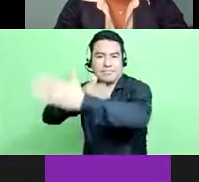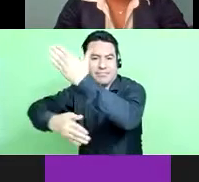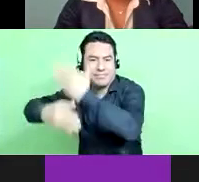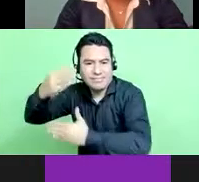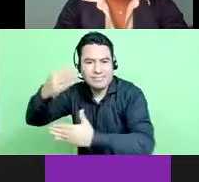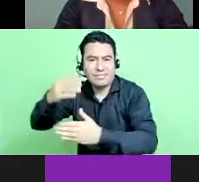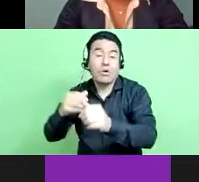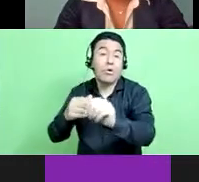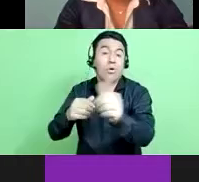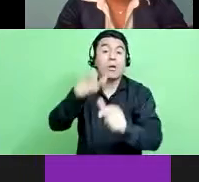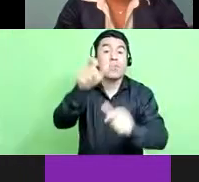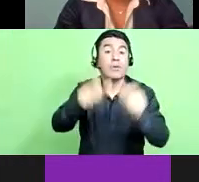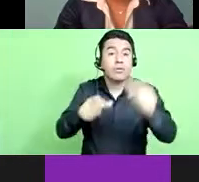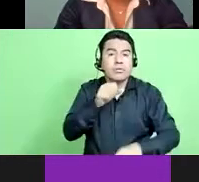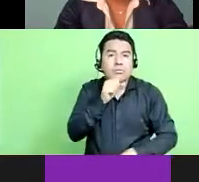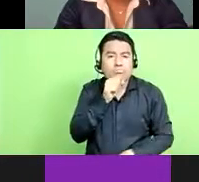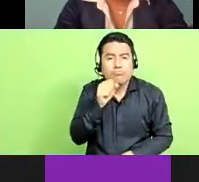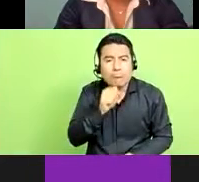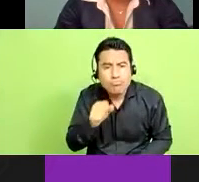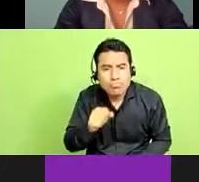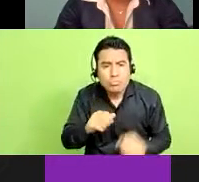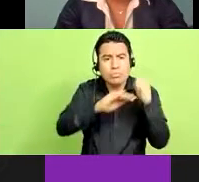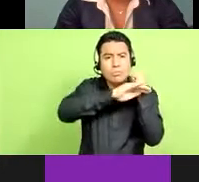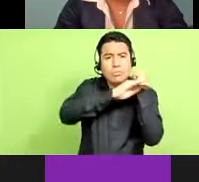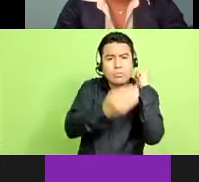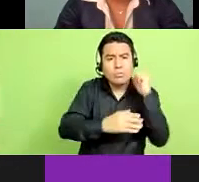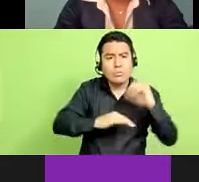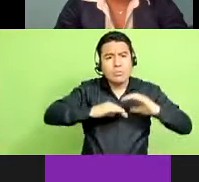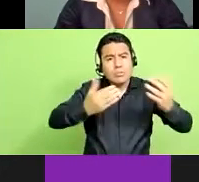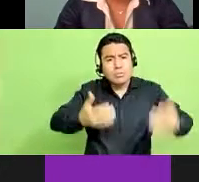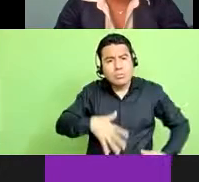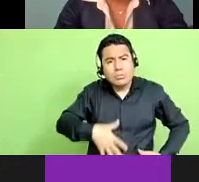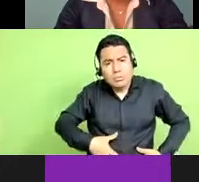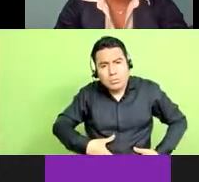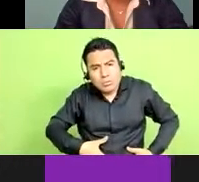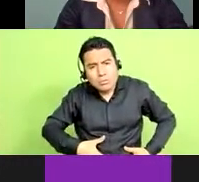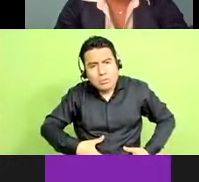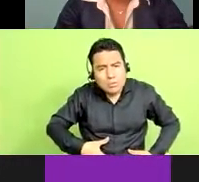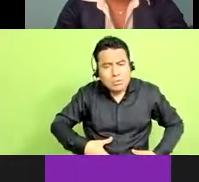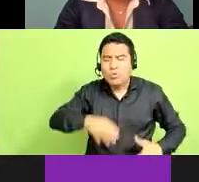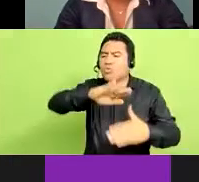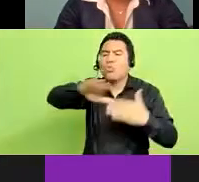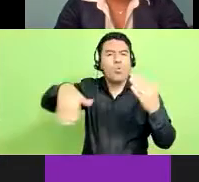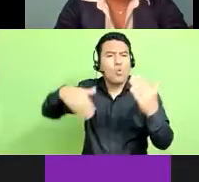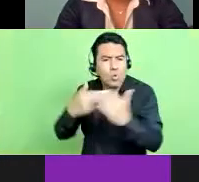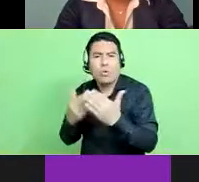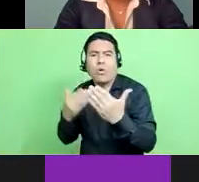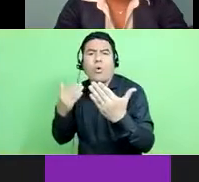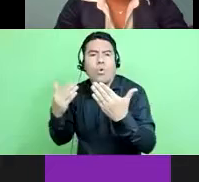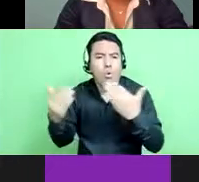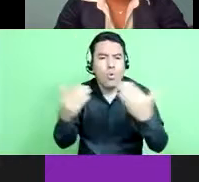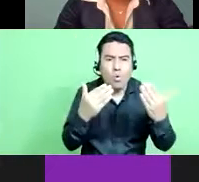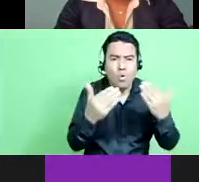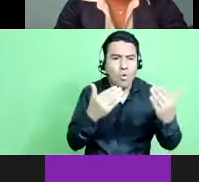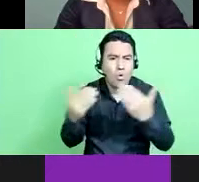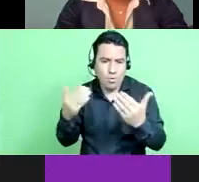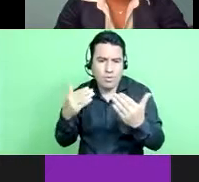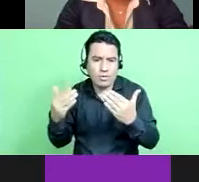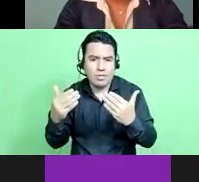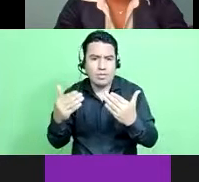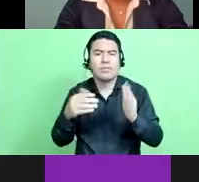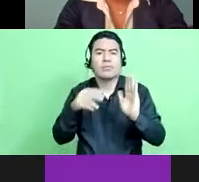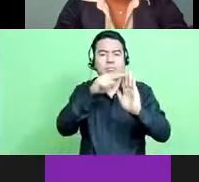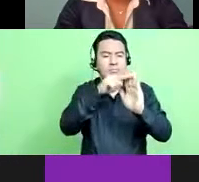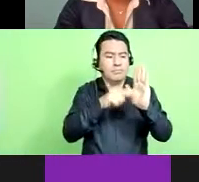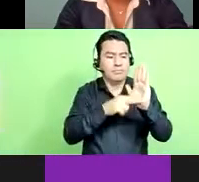de las personas con movilidad reducida a nivel nacional respecto a la norma técnica a 120